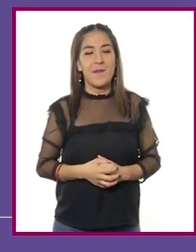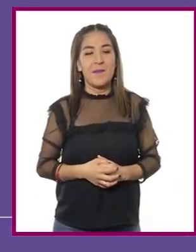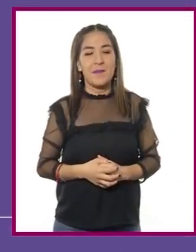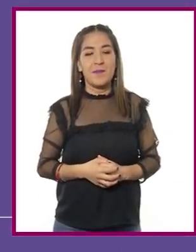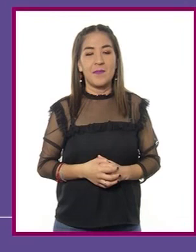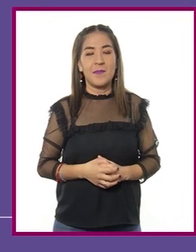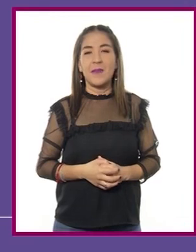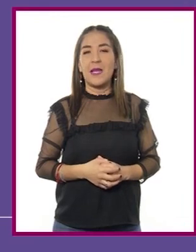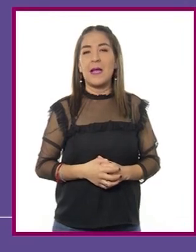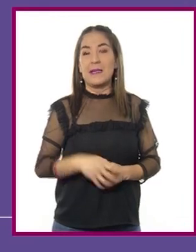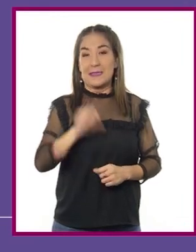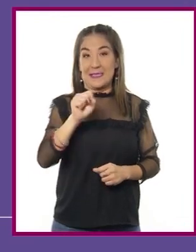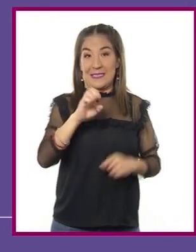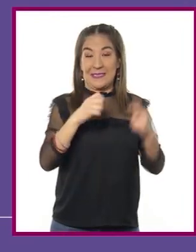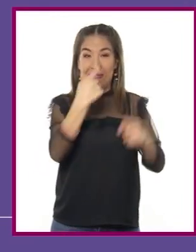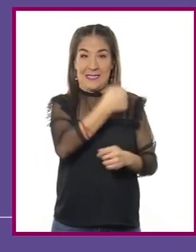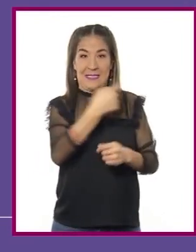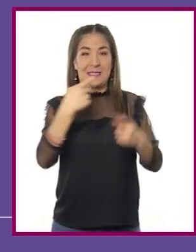Servidor público.